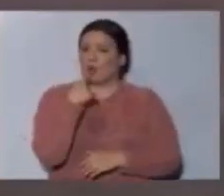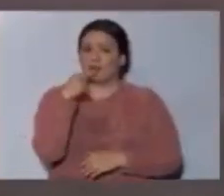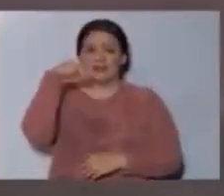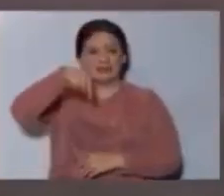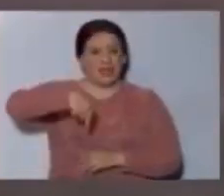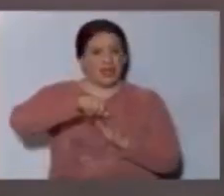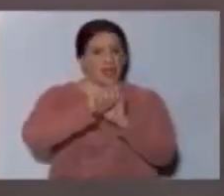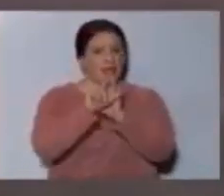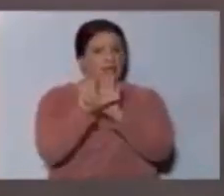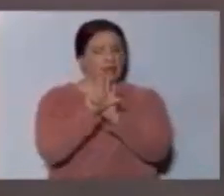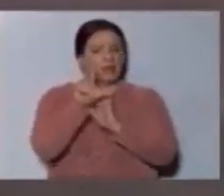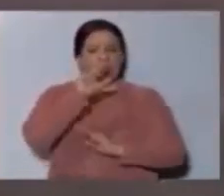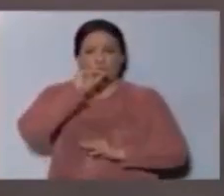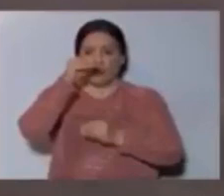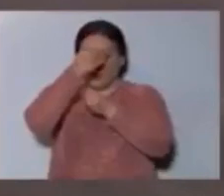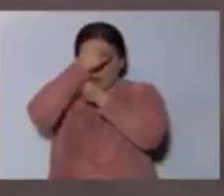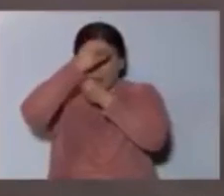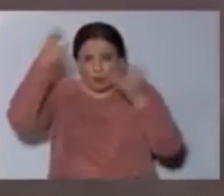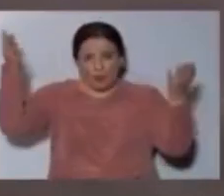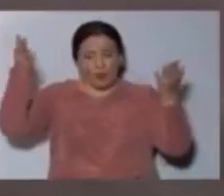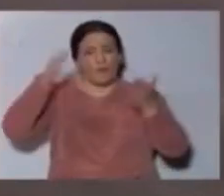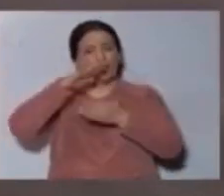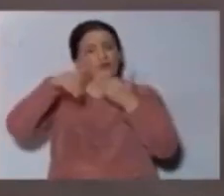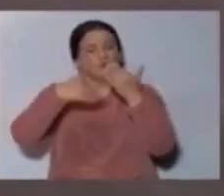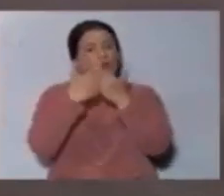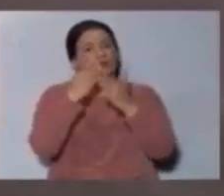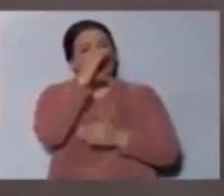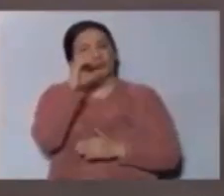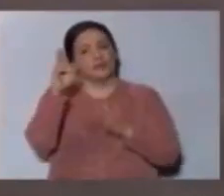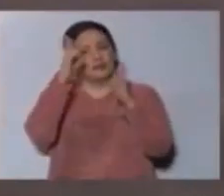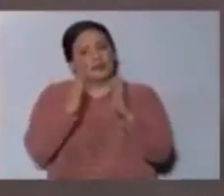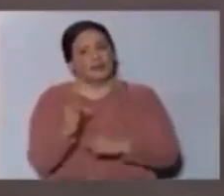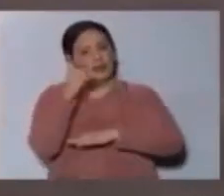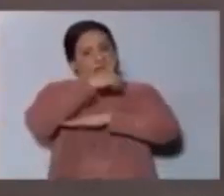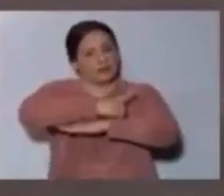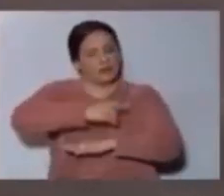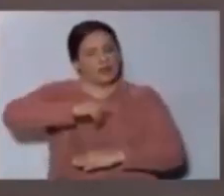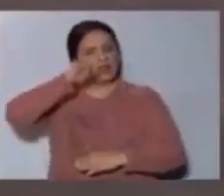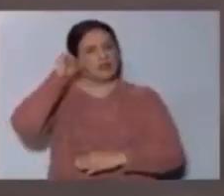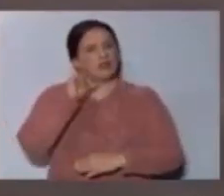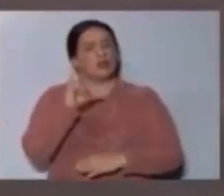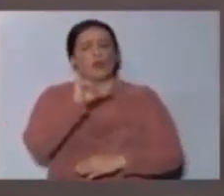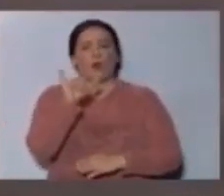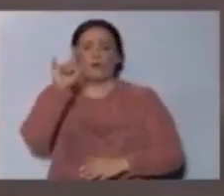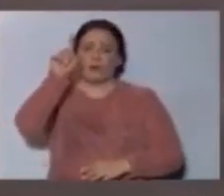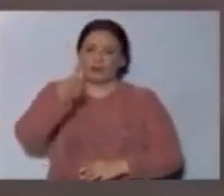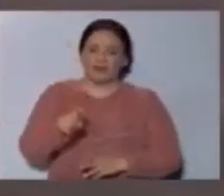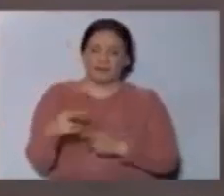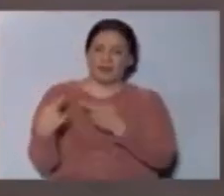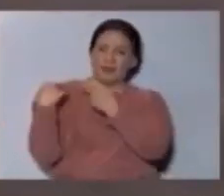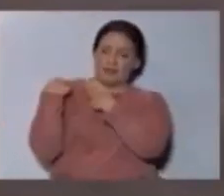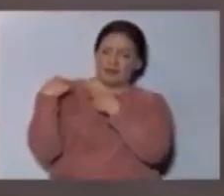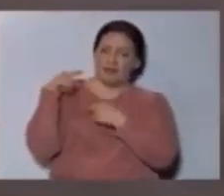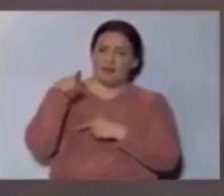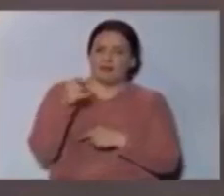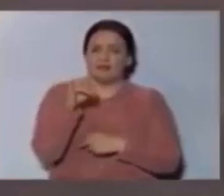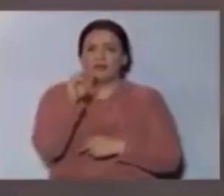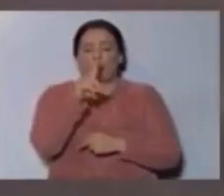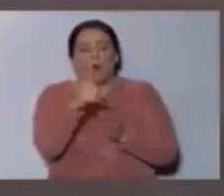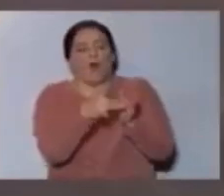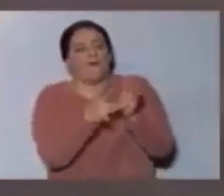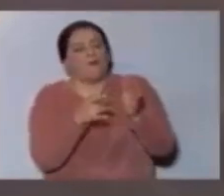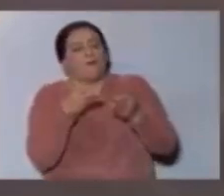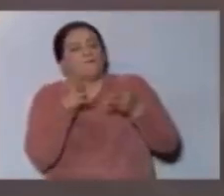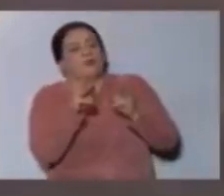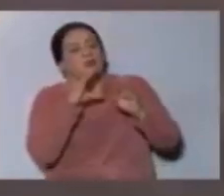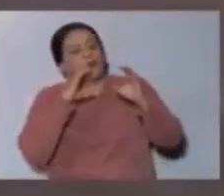República y no se dirige hacia todos los costarricenses el día de ayer como le correspondía, sino que aprovecha un medio de